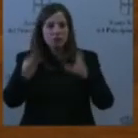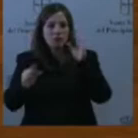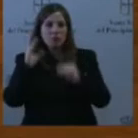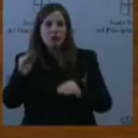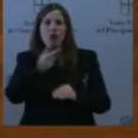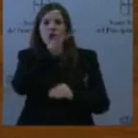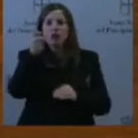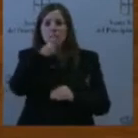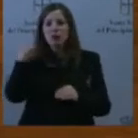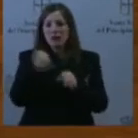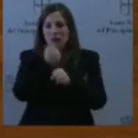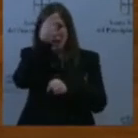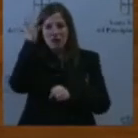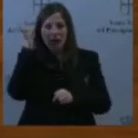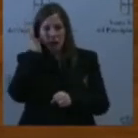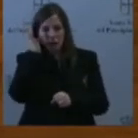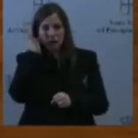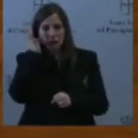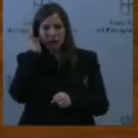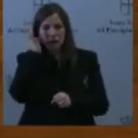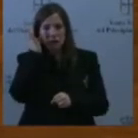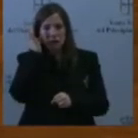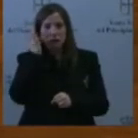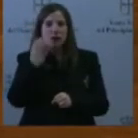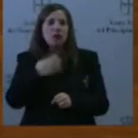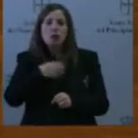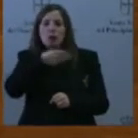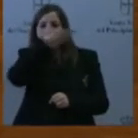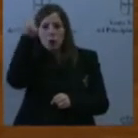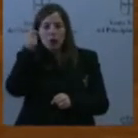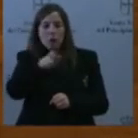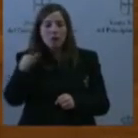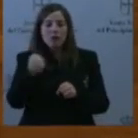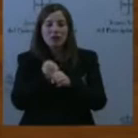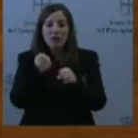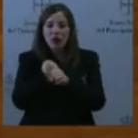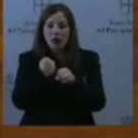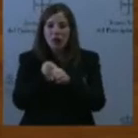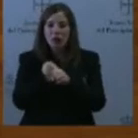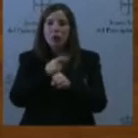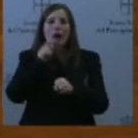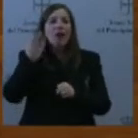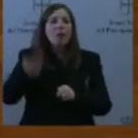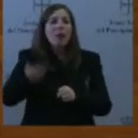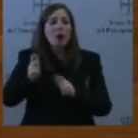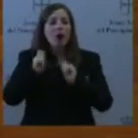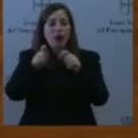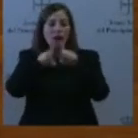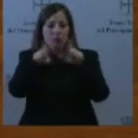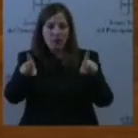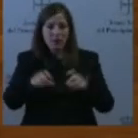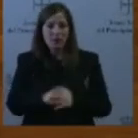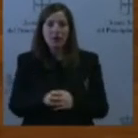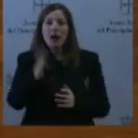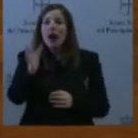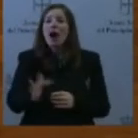olvidemos, son quienes en última instancia aportan valor a la empresa. Además, este despido colectivo